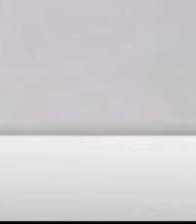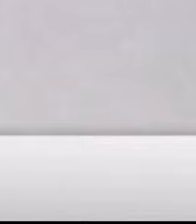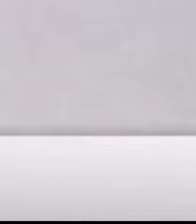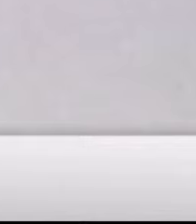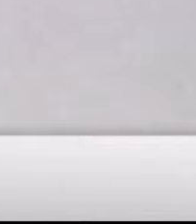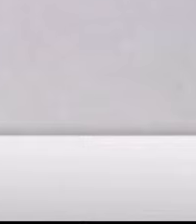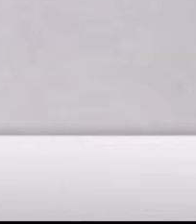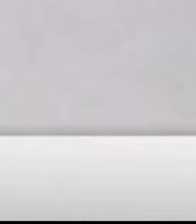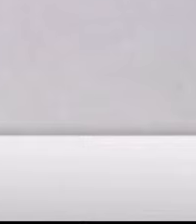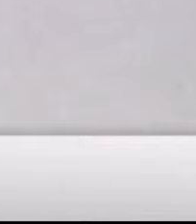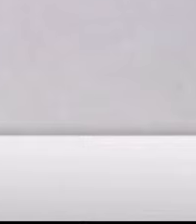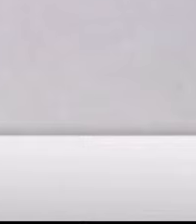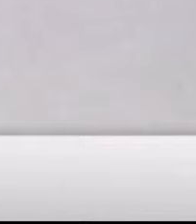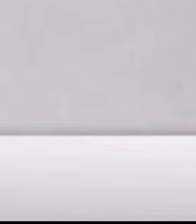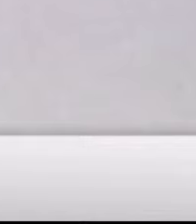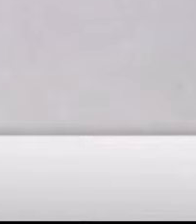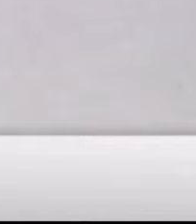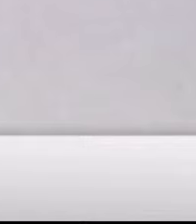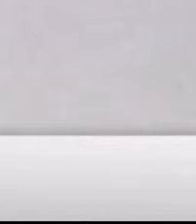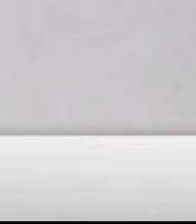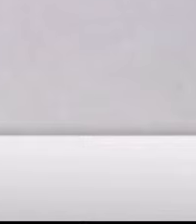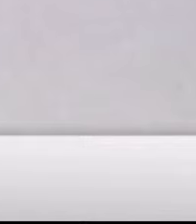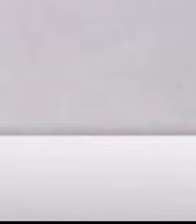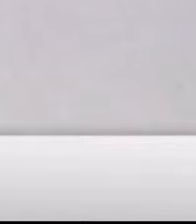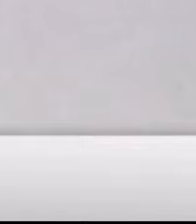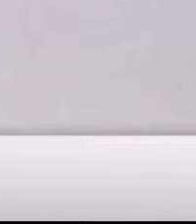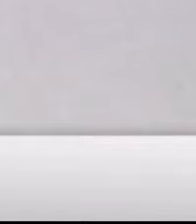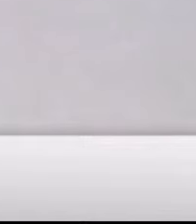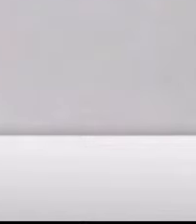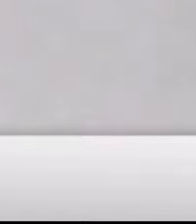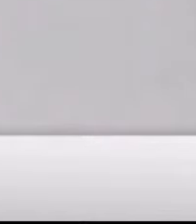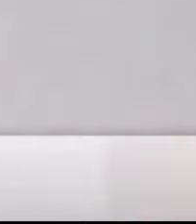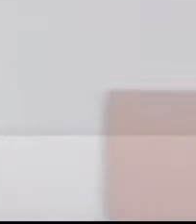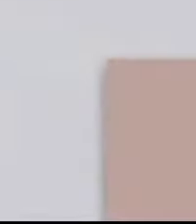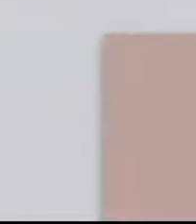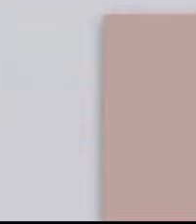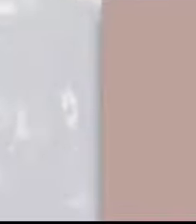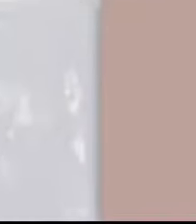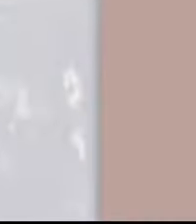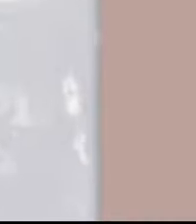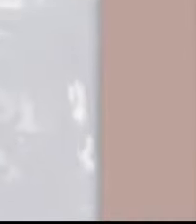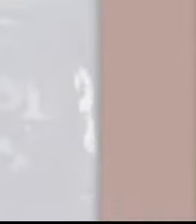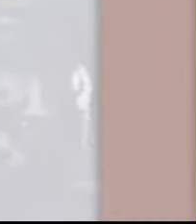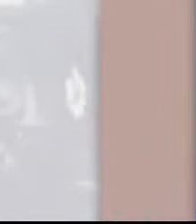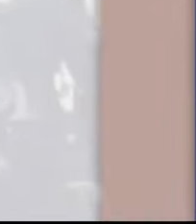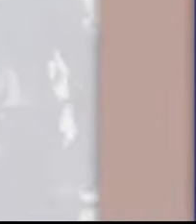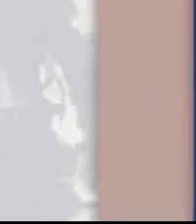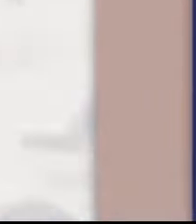No,